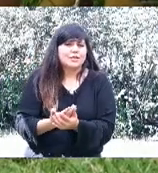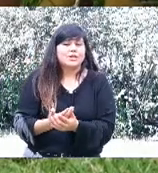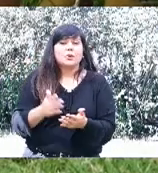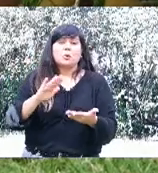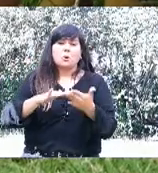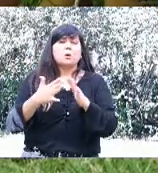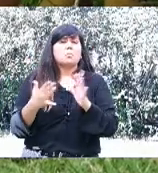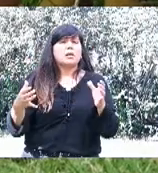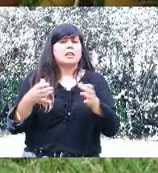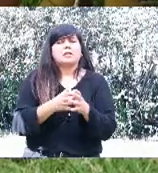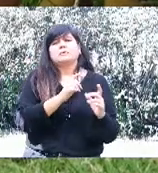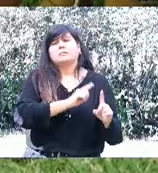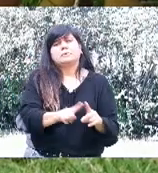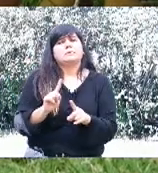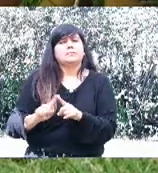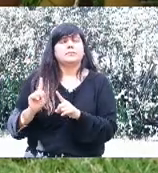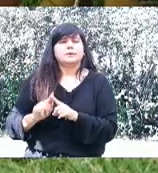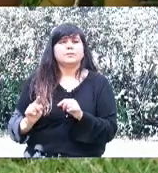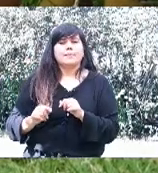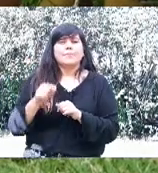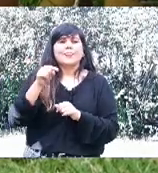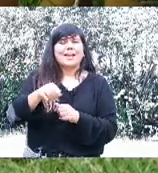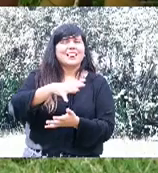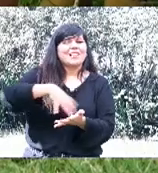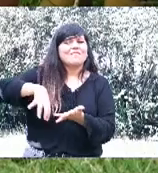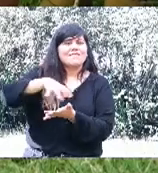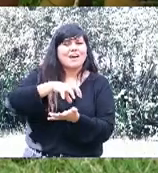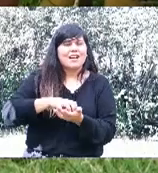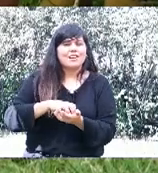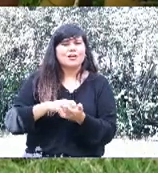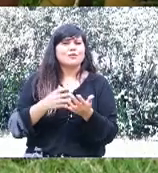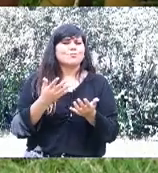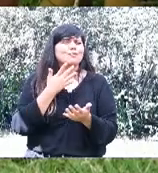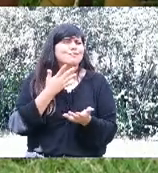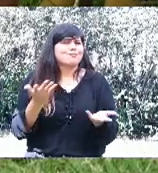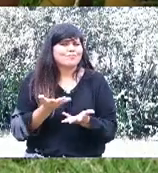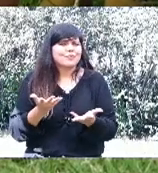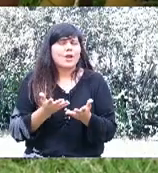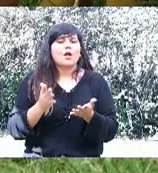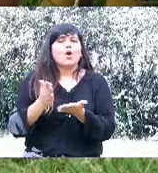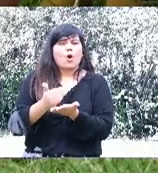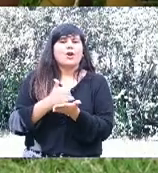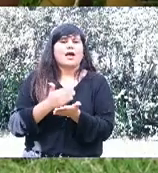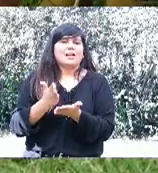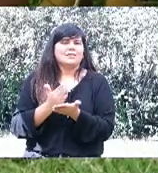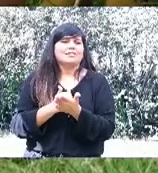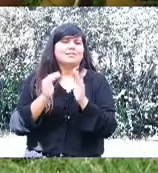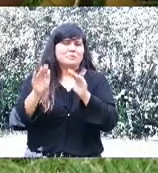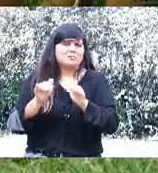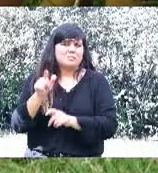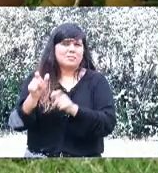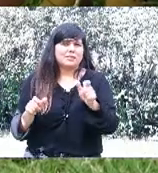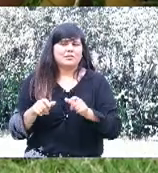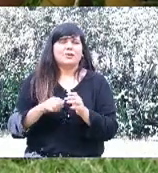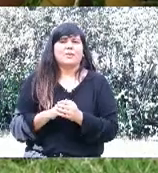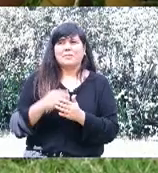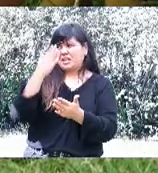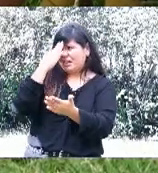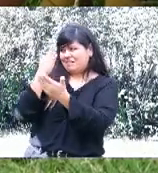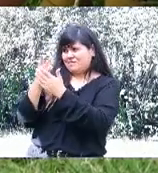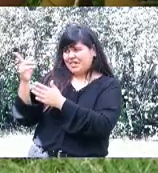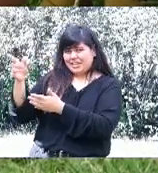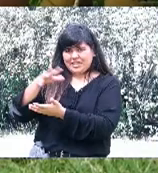comunidades No acá estos barrios fueron producto de la organización eh male quas Concha que está aquí al